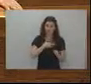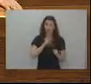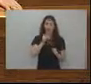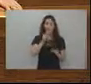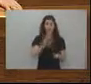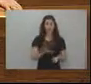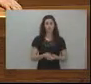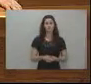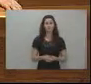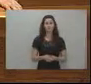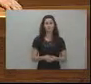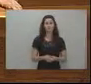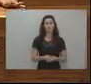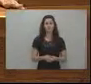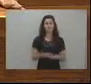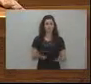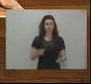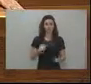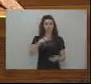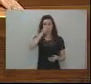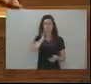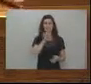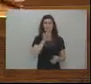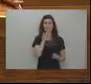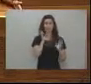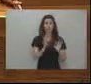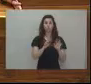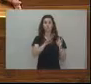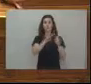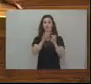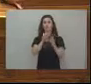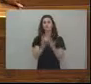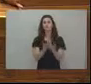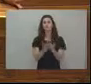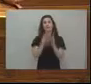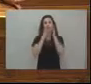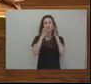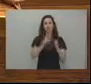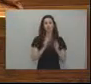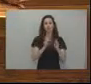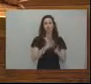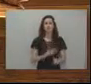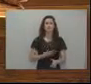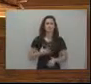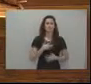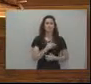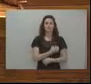boca. Yo no sé si porque en algunas cuestiones que planteábamos eran verdades incómodas, no lo